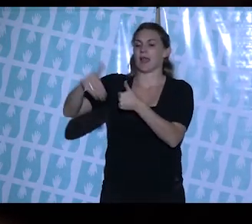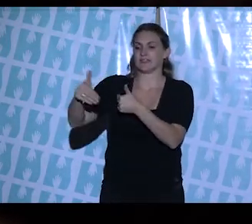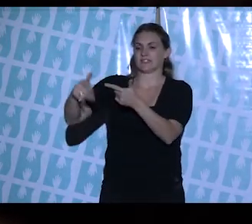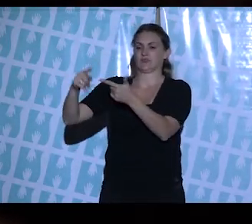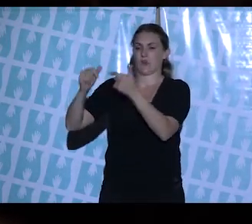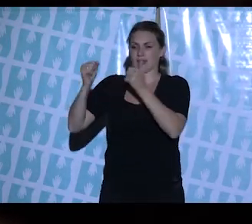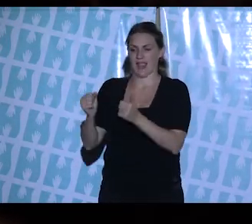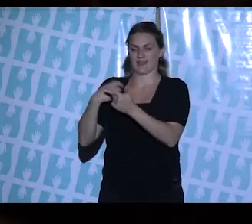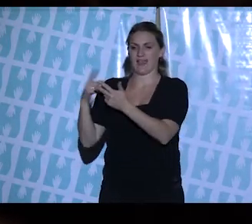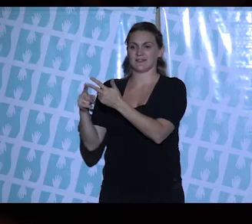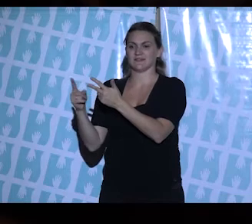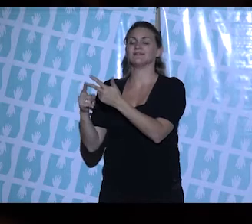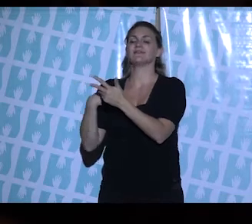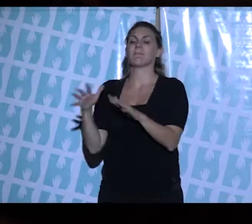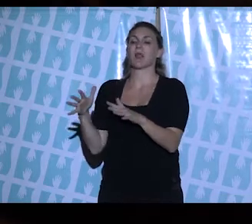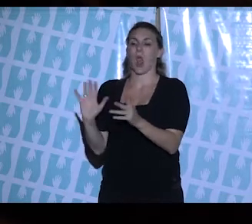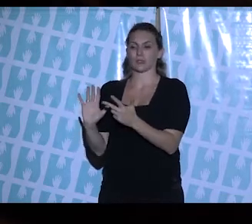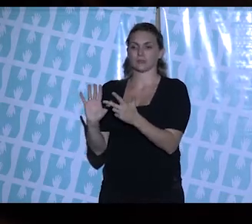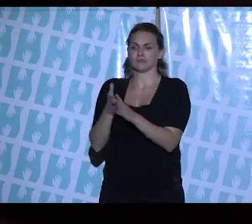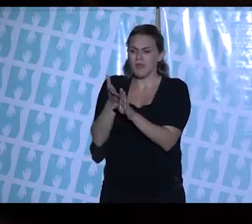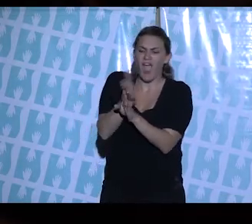entre 10 y 15 años.